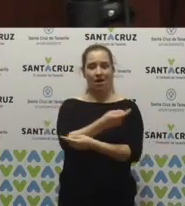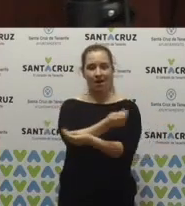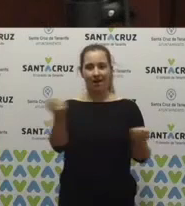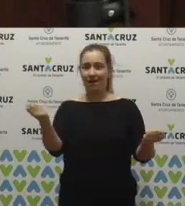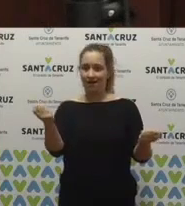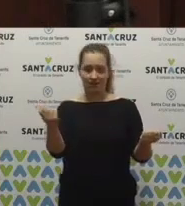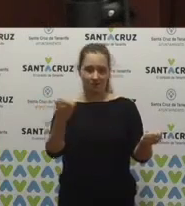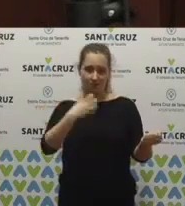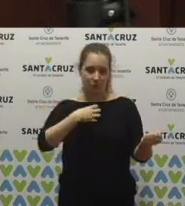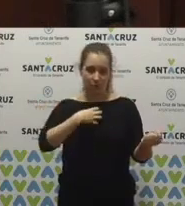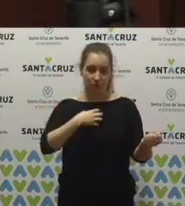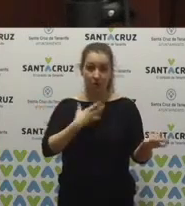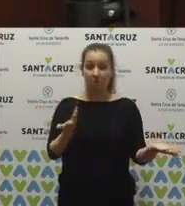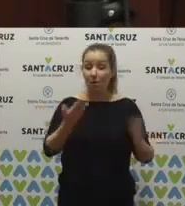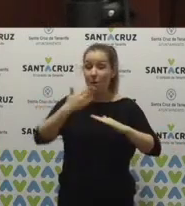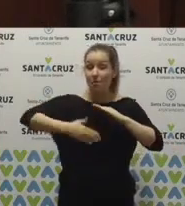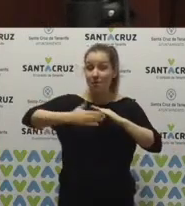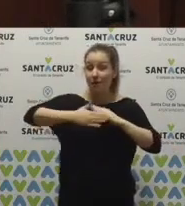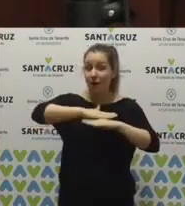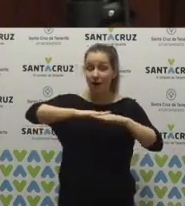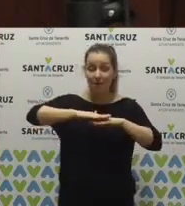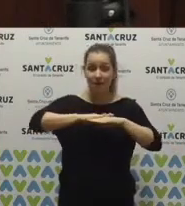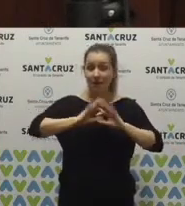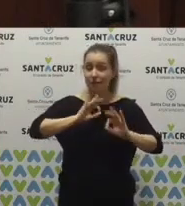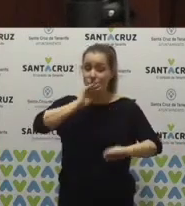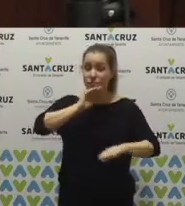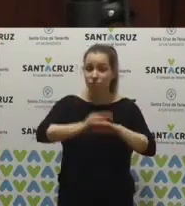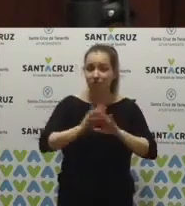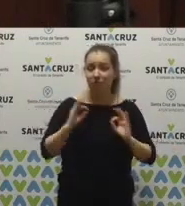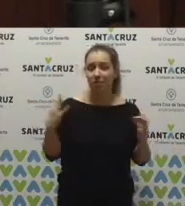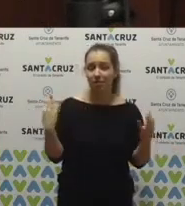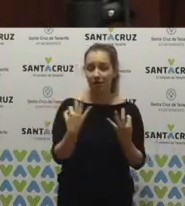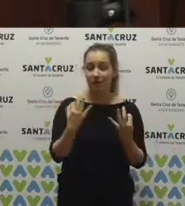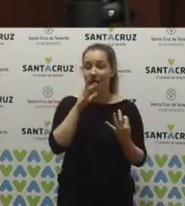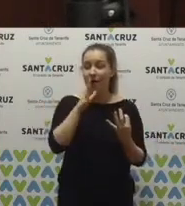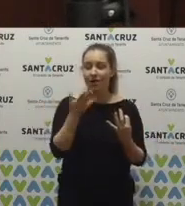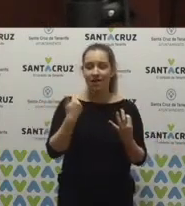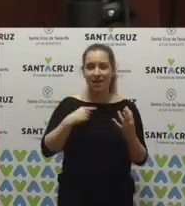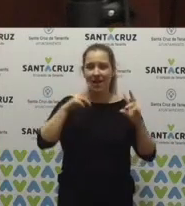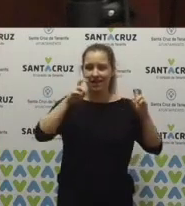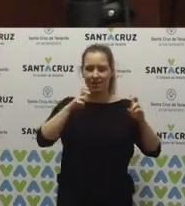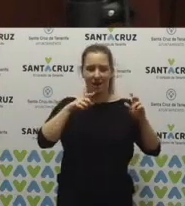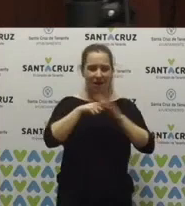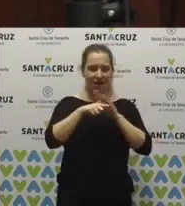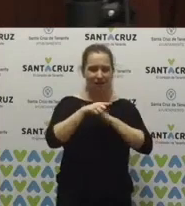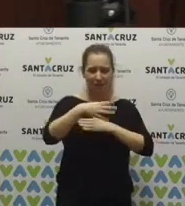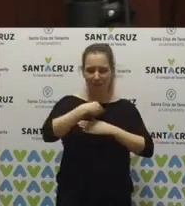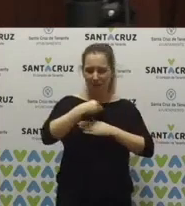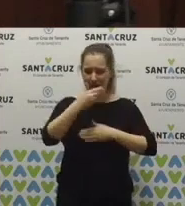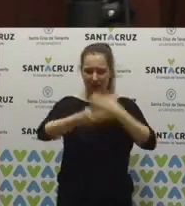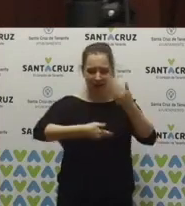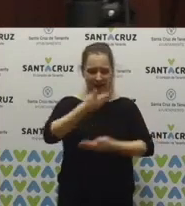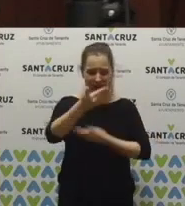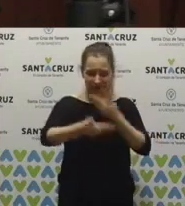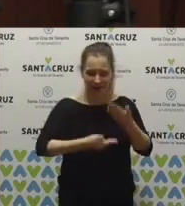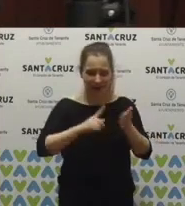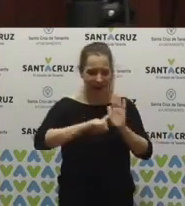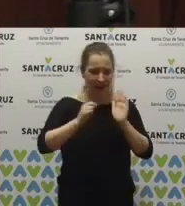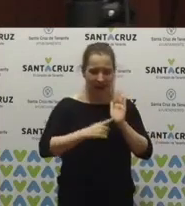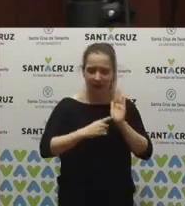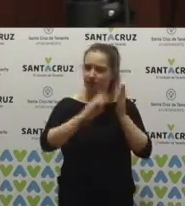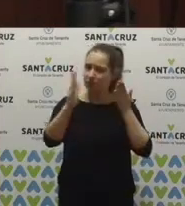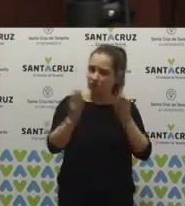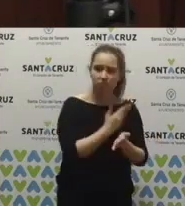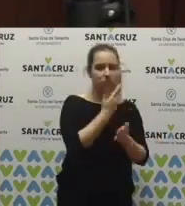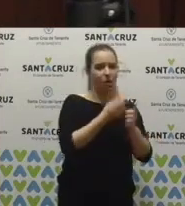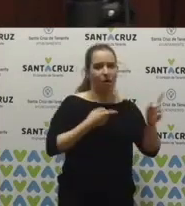son los que son y aún a pesar de que se ha intentado quitar toda la burocracia que legalmente era posible para poder poner una